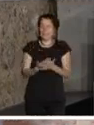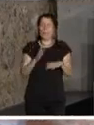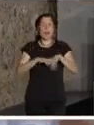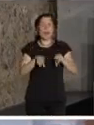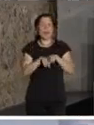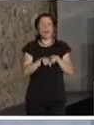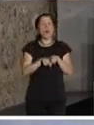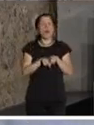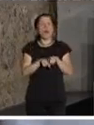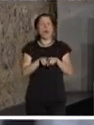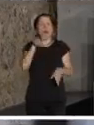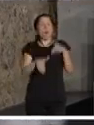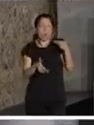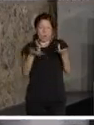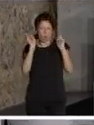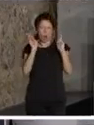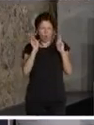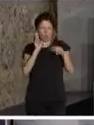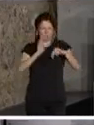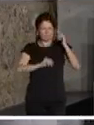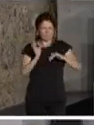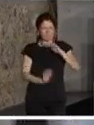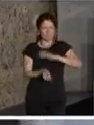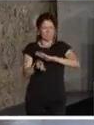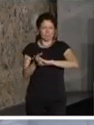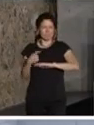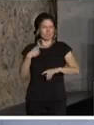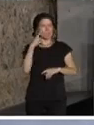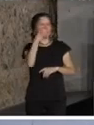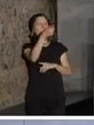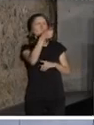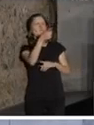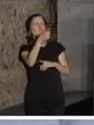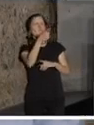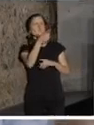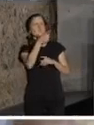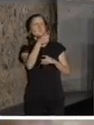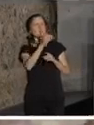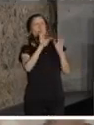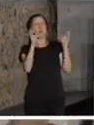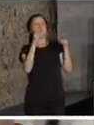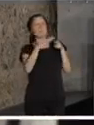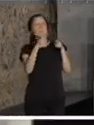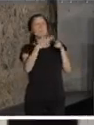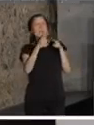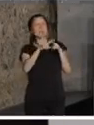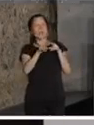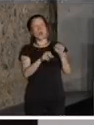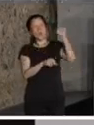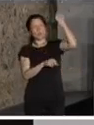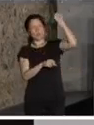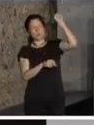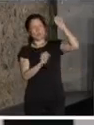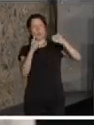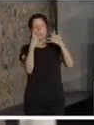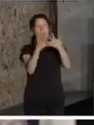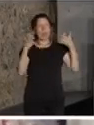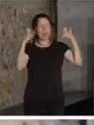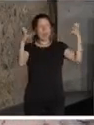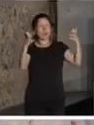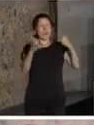construir democracia y lo saben ve una bandera del partido comunista de España el primer lema de la campaña